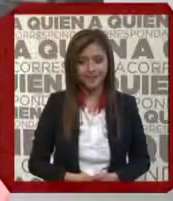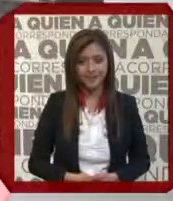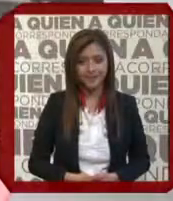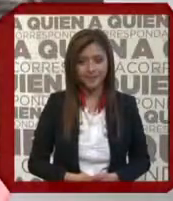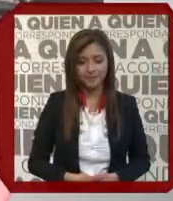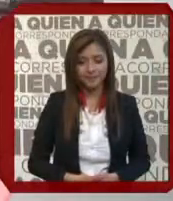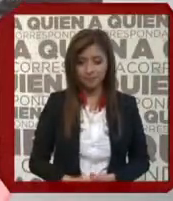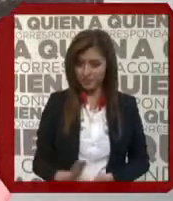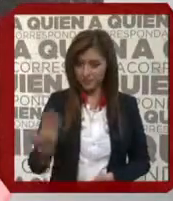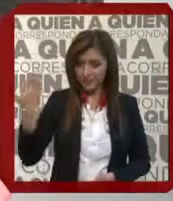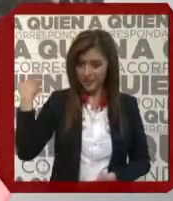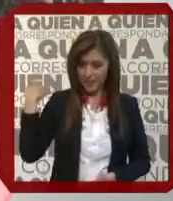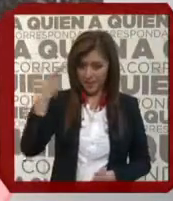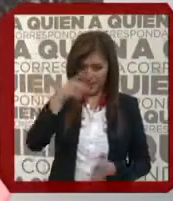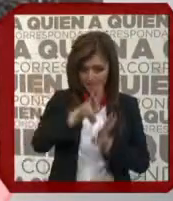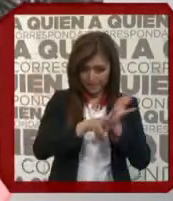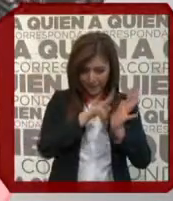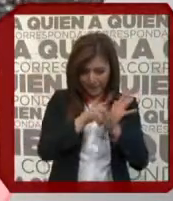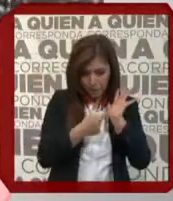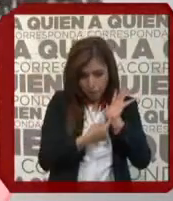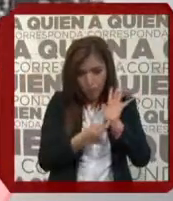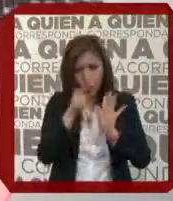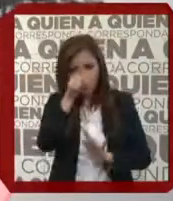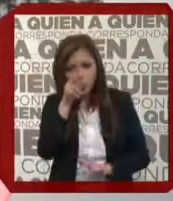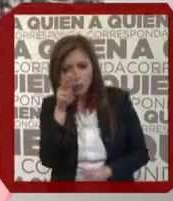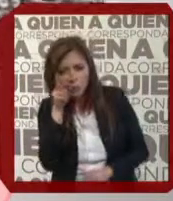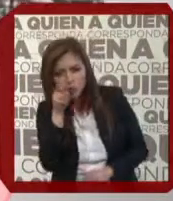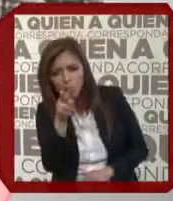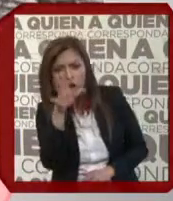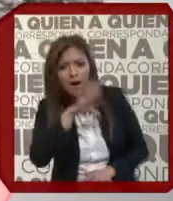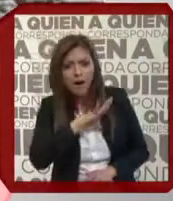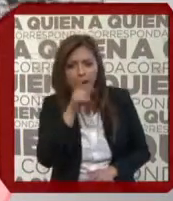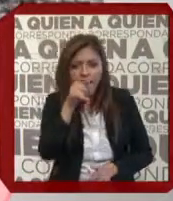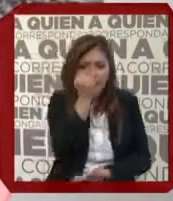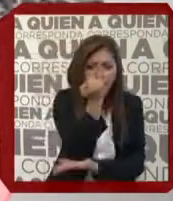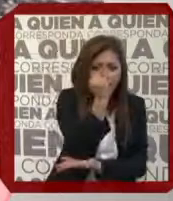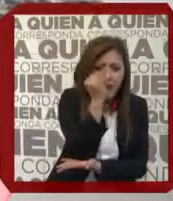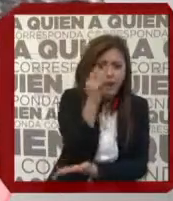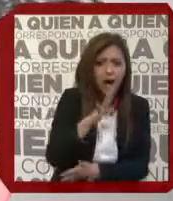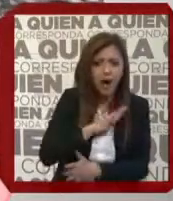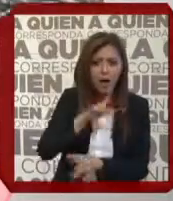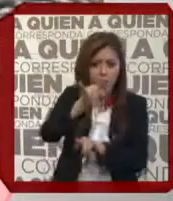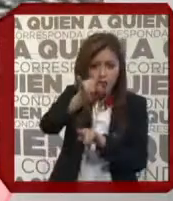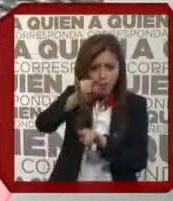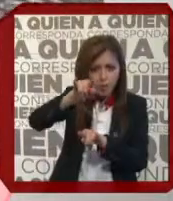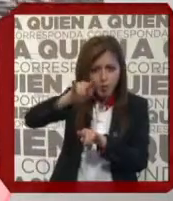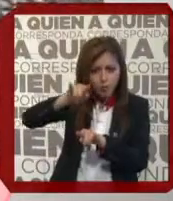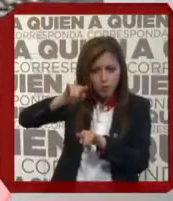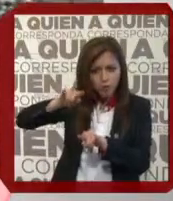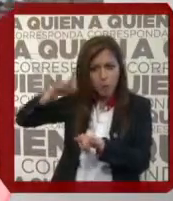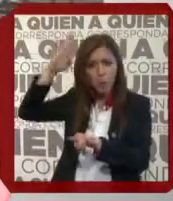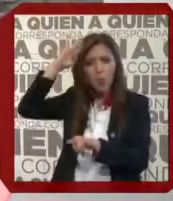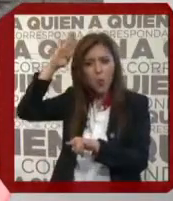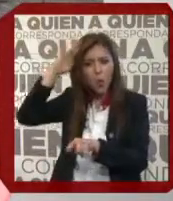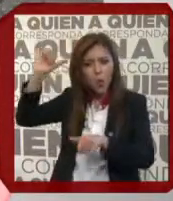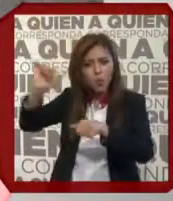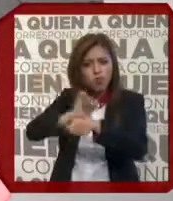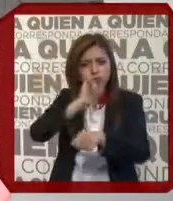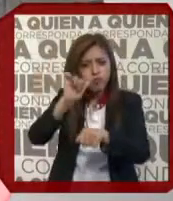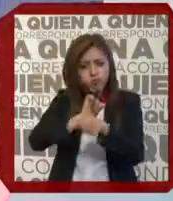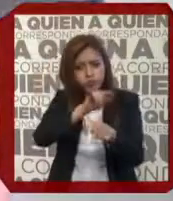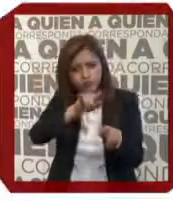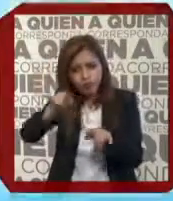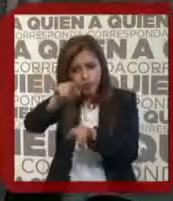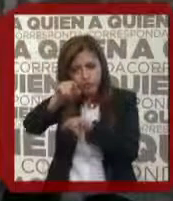En aquel video que nos transporta al pasado, se puede observar alrededor del jardín una zona de estacionamiento con una gran cantidad de autos que incluso ocupan varias